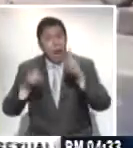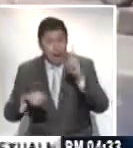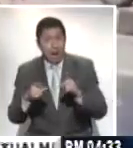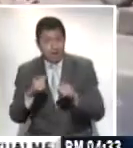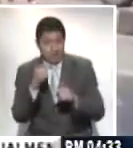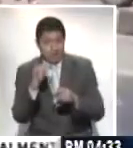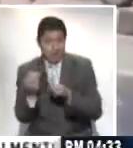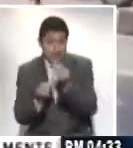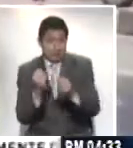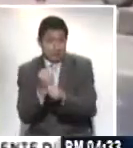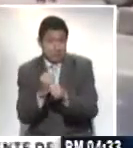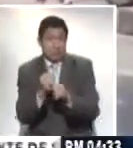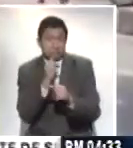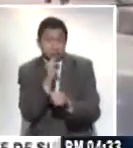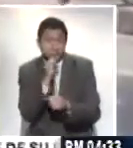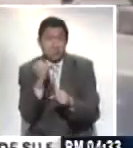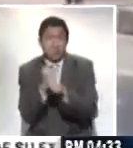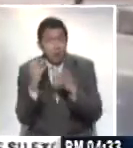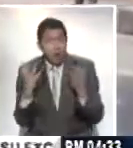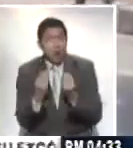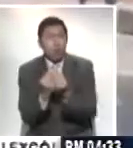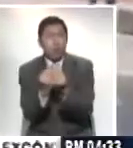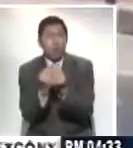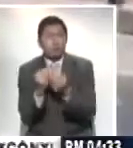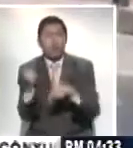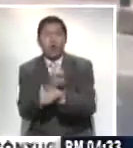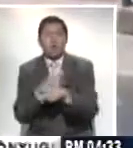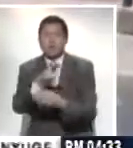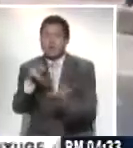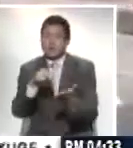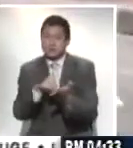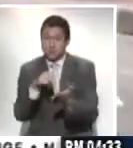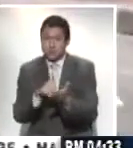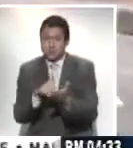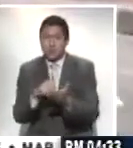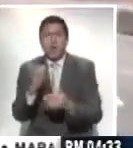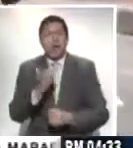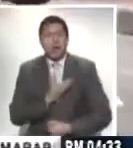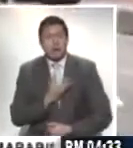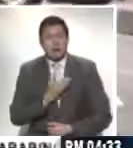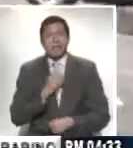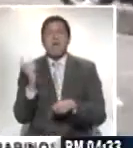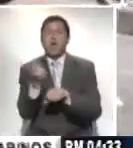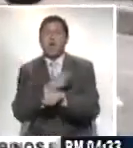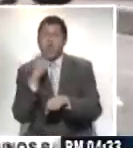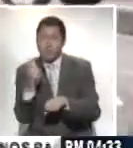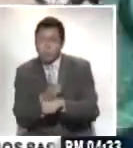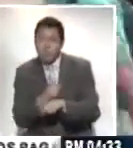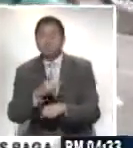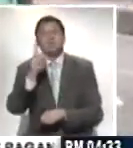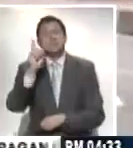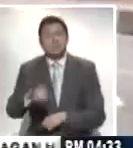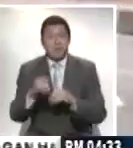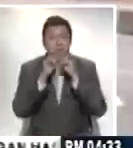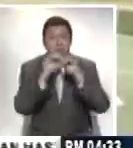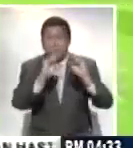medidas pertinentes. Recomiendan el trabajo en conjunto entre el gobierno nacional, las alcaldías y las gobernaciones, así como